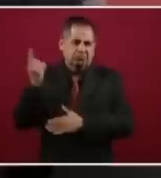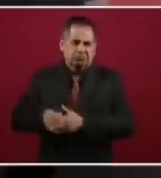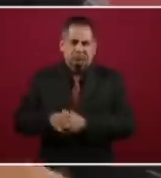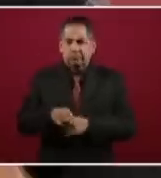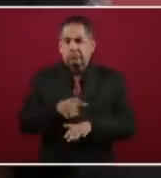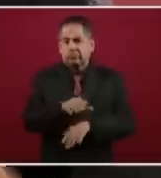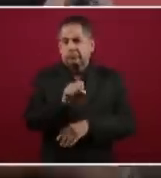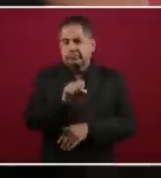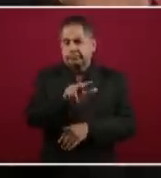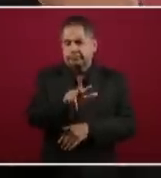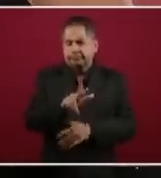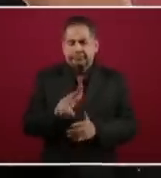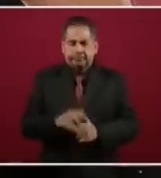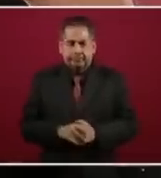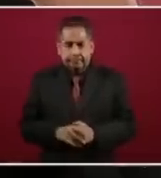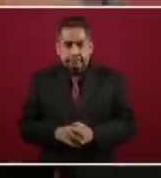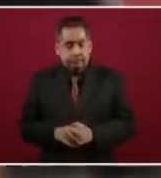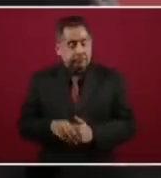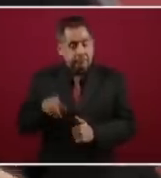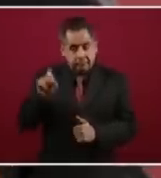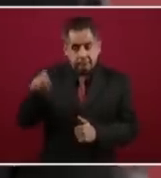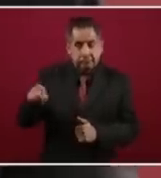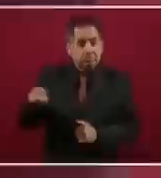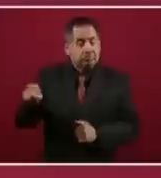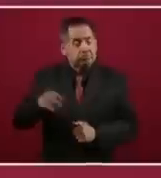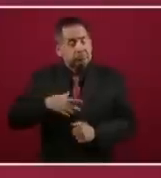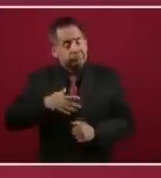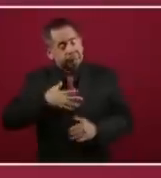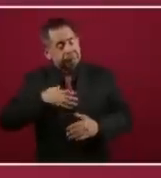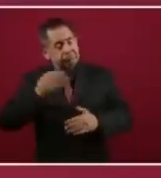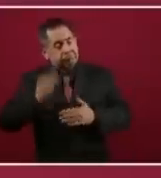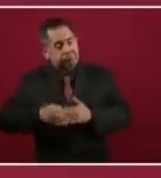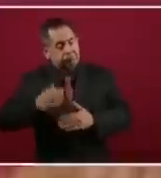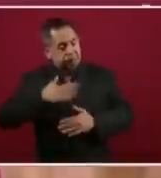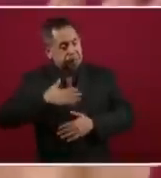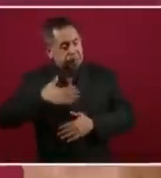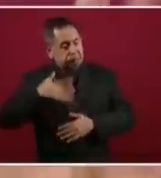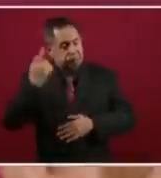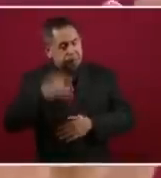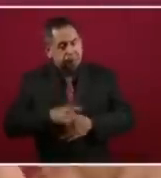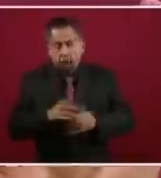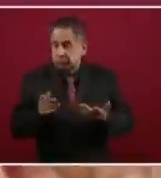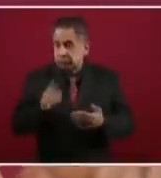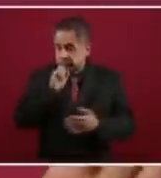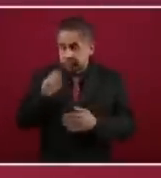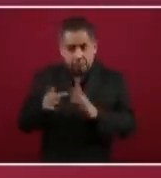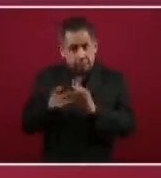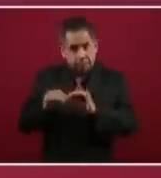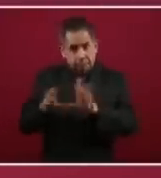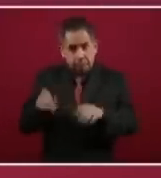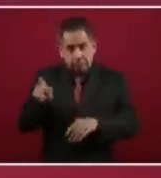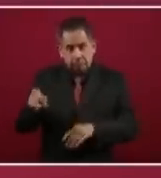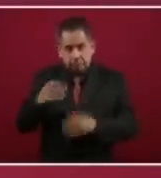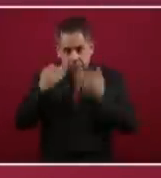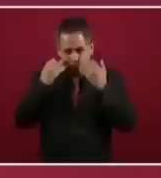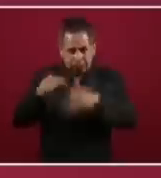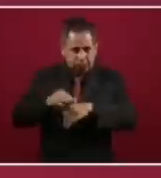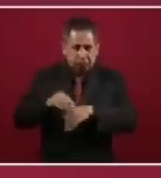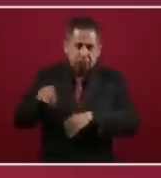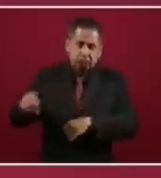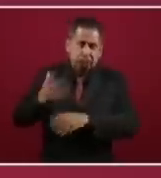Incluso él lo asume, y también hay